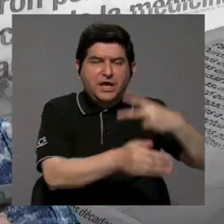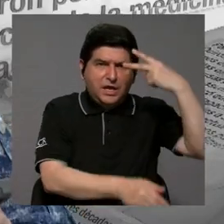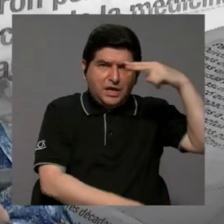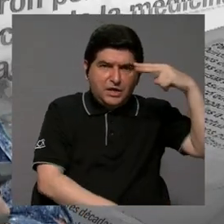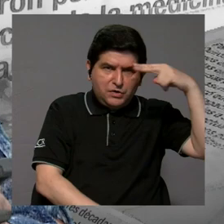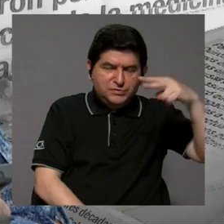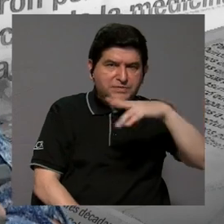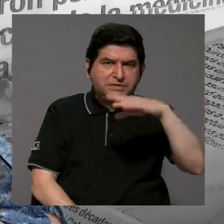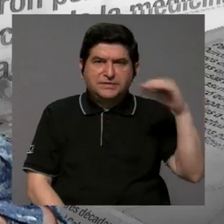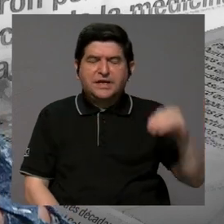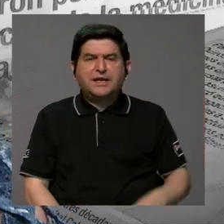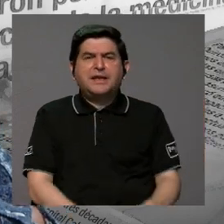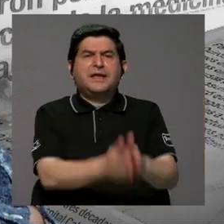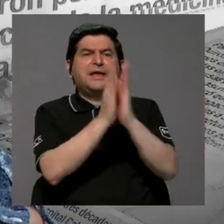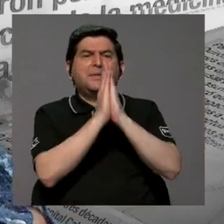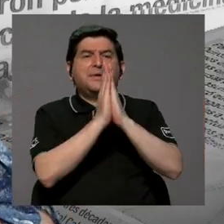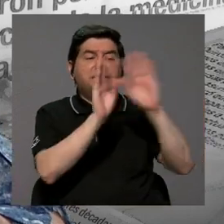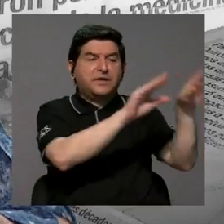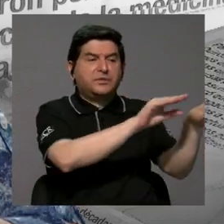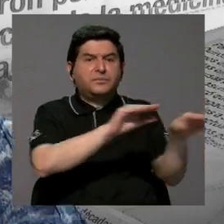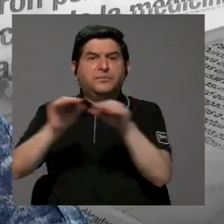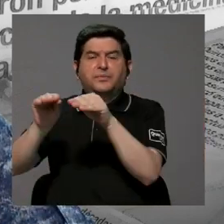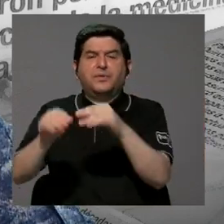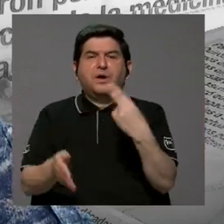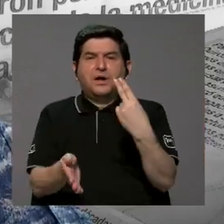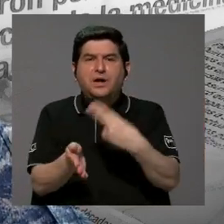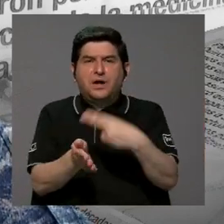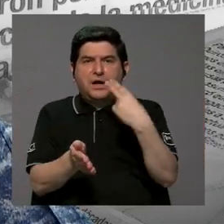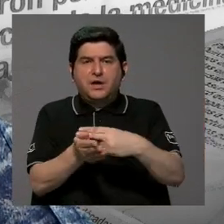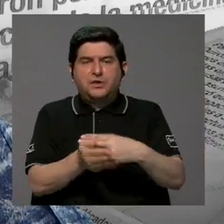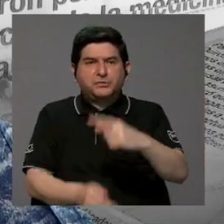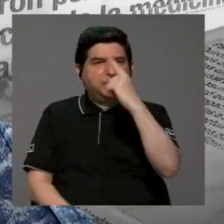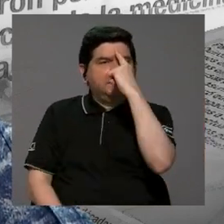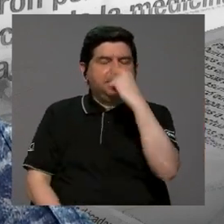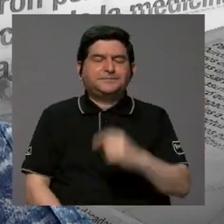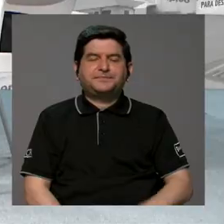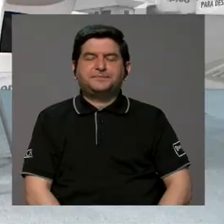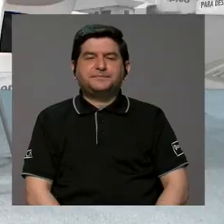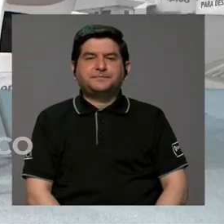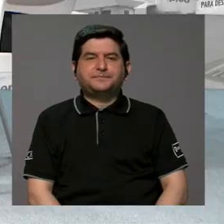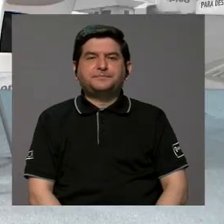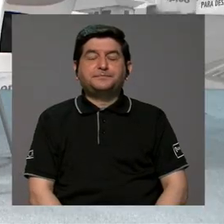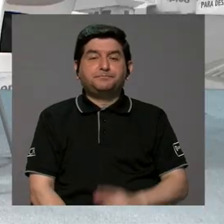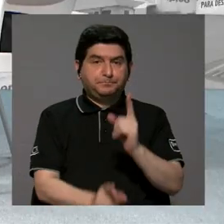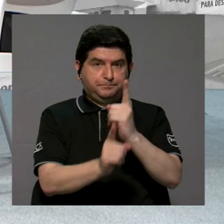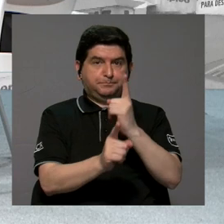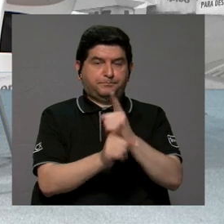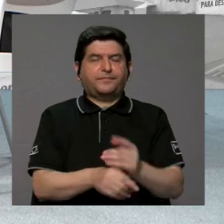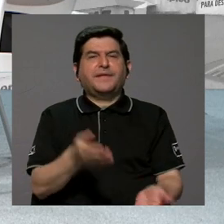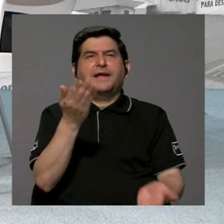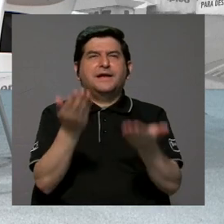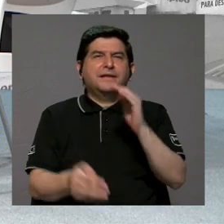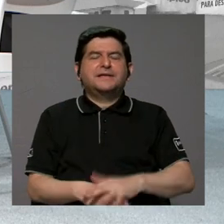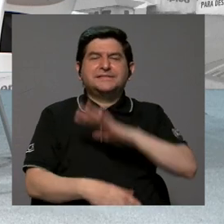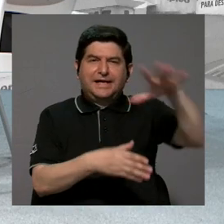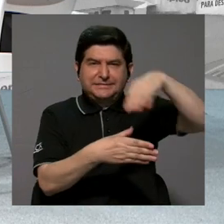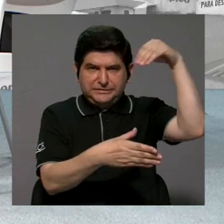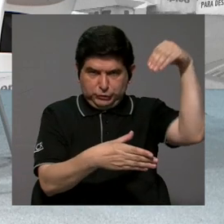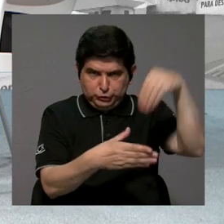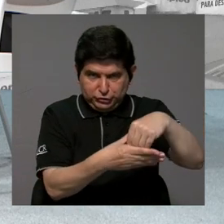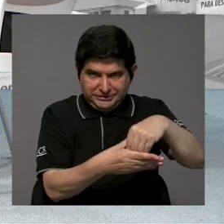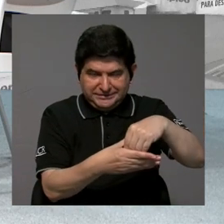México y lo que piden es que se trasladen para el Hospital Calderón Guardia? Sí, correcto. Tal vez un poquito de